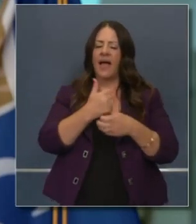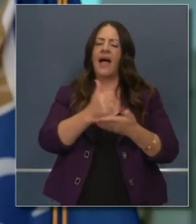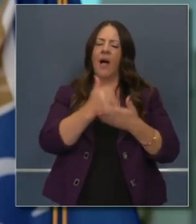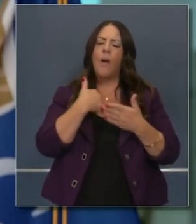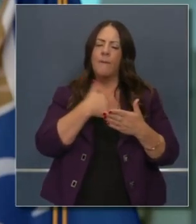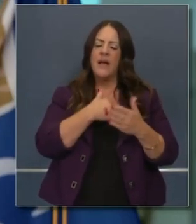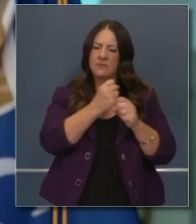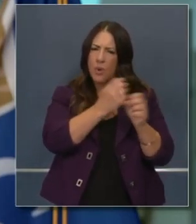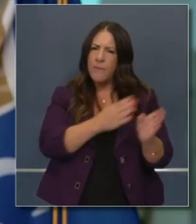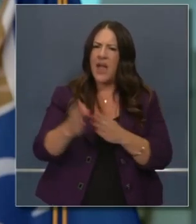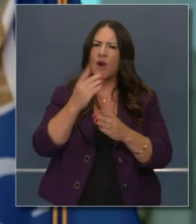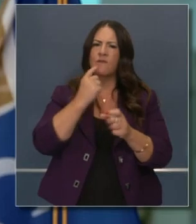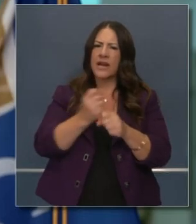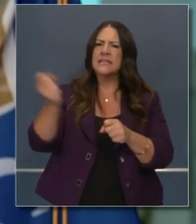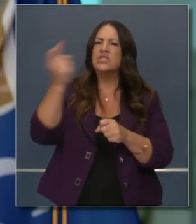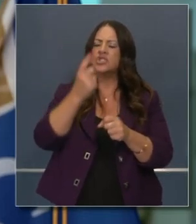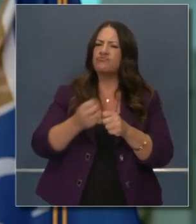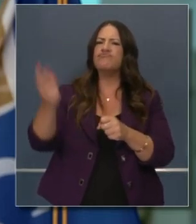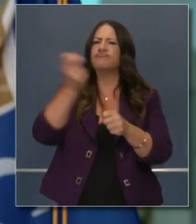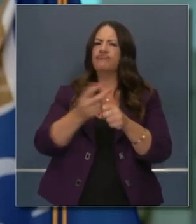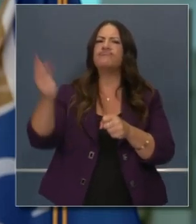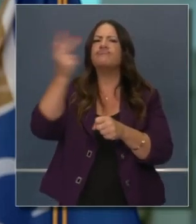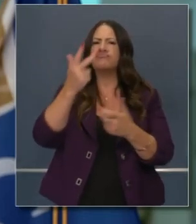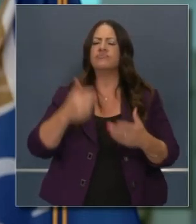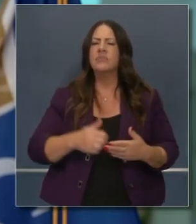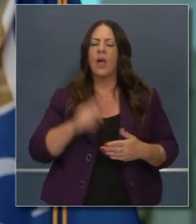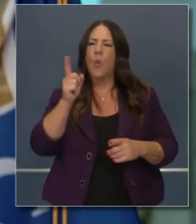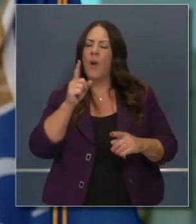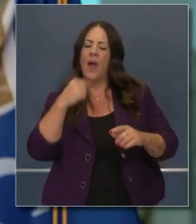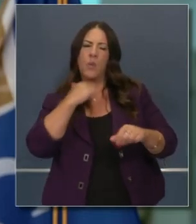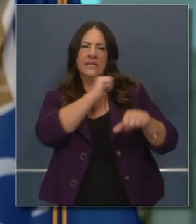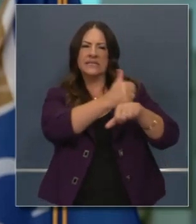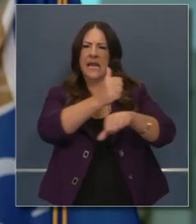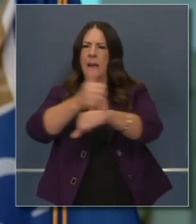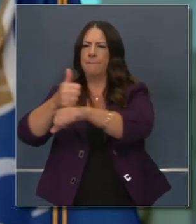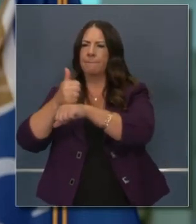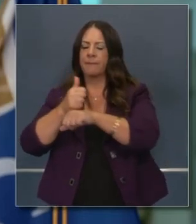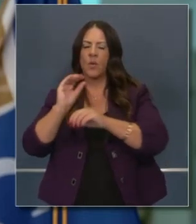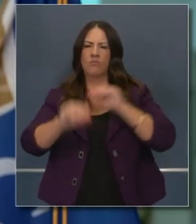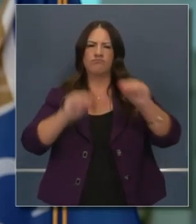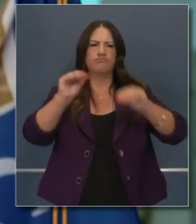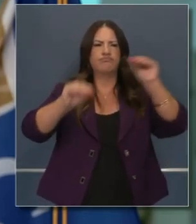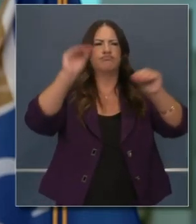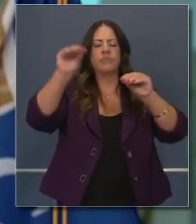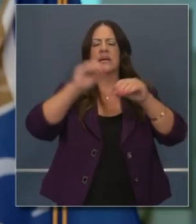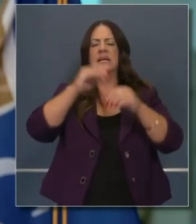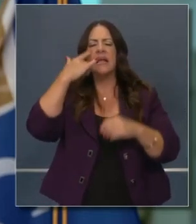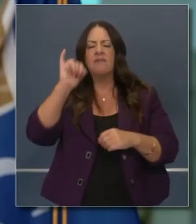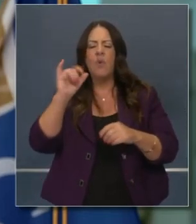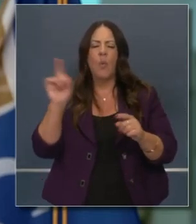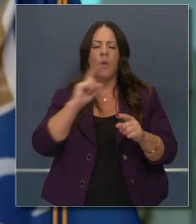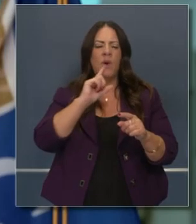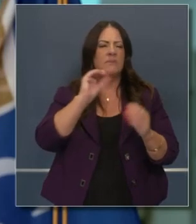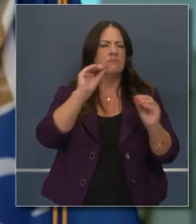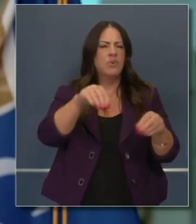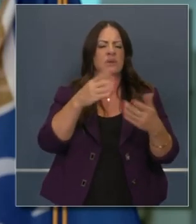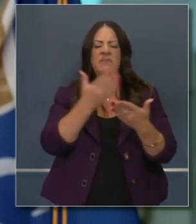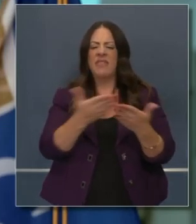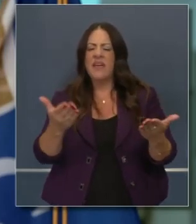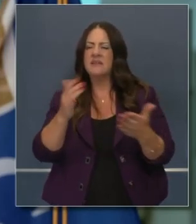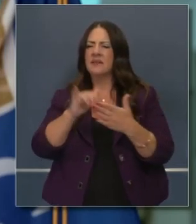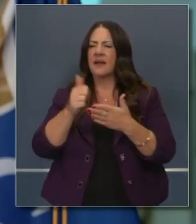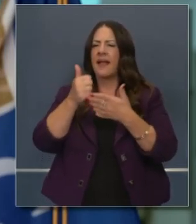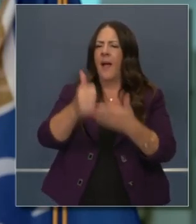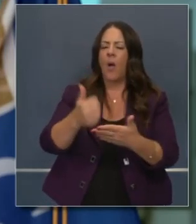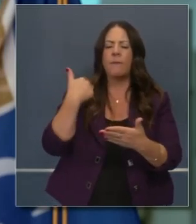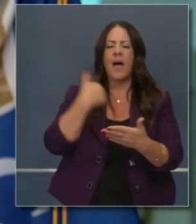para predecir incendios, ayudándonos a destinar recursos a donde más son necesarios, usando la